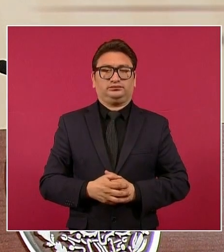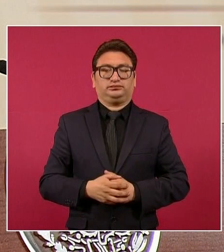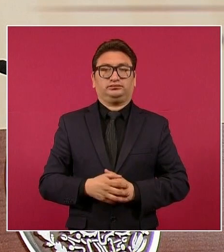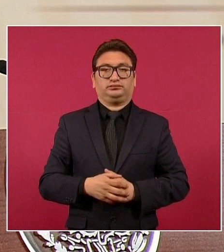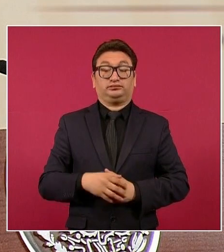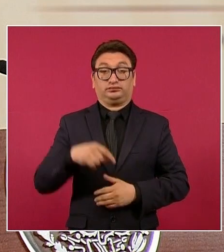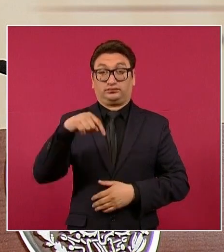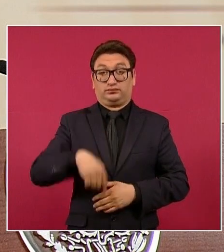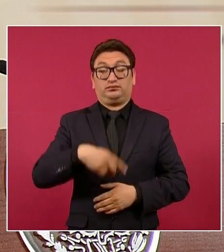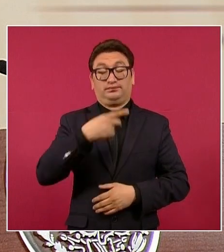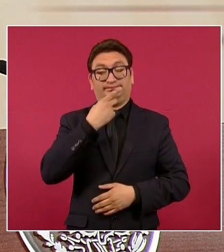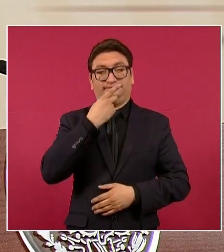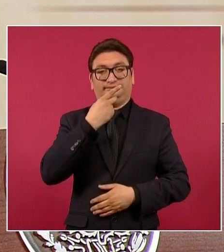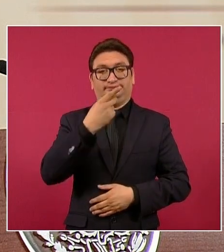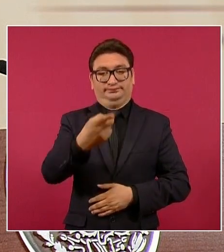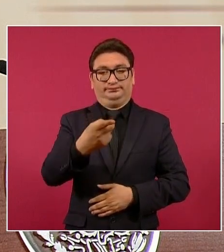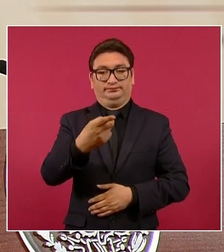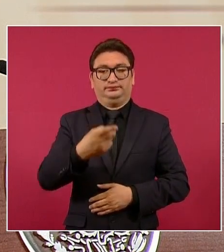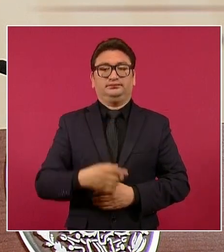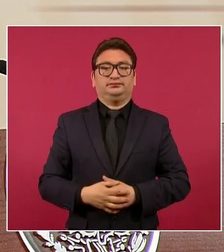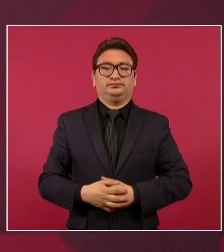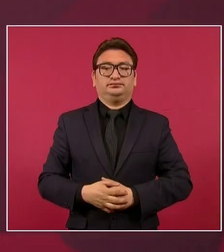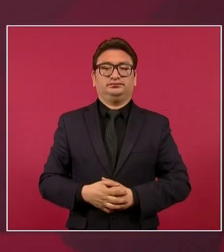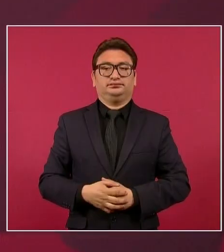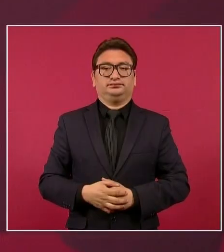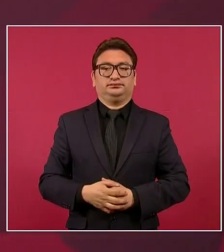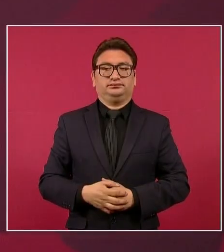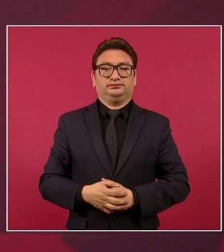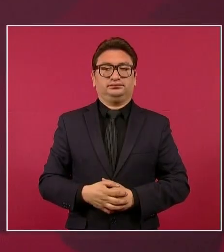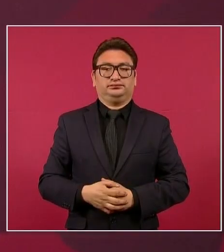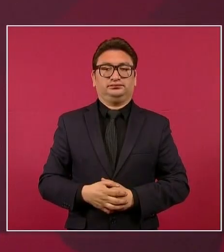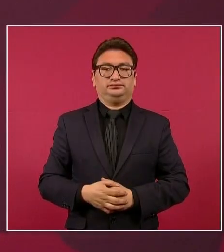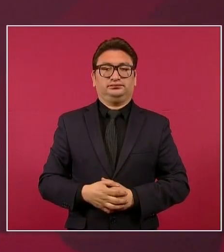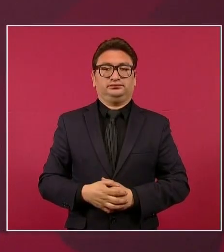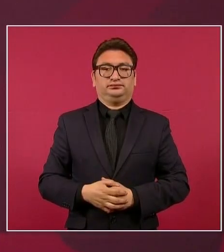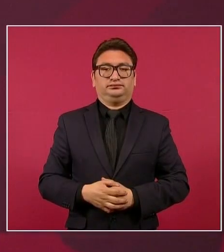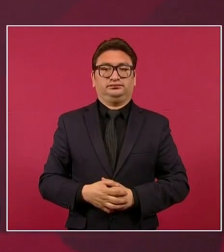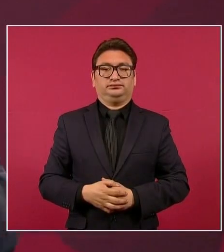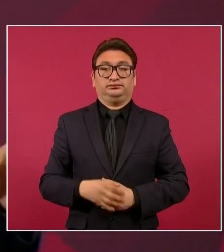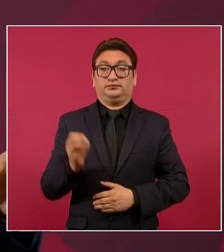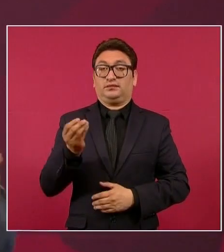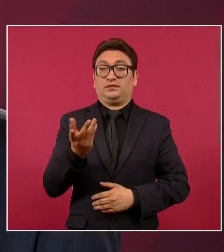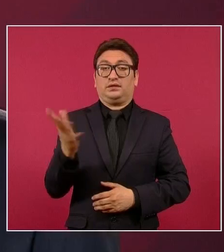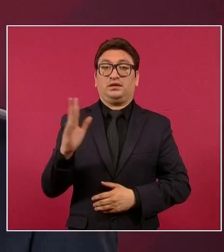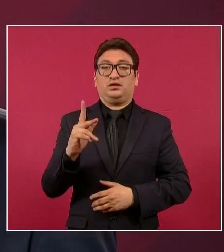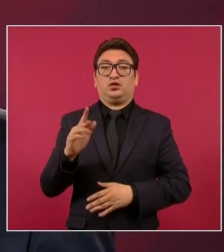dijo de que se habían repartido